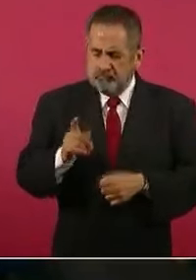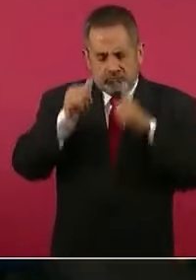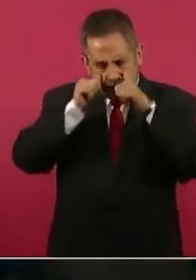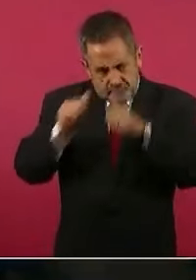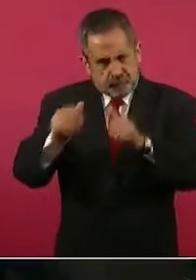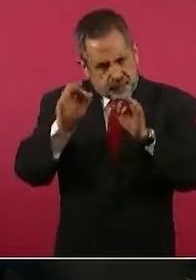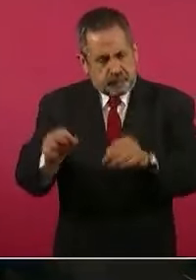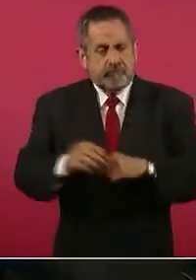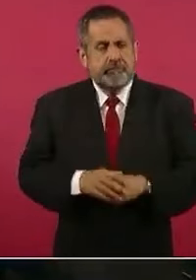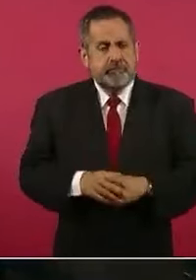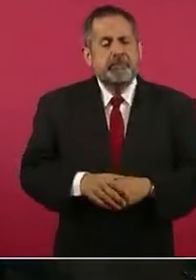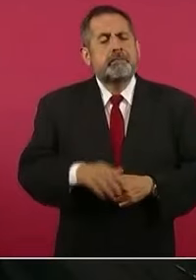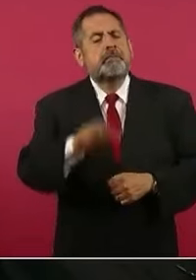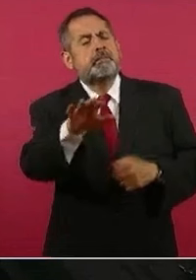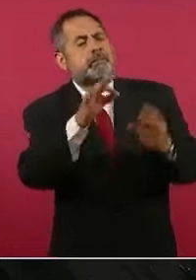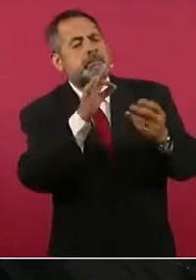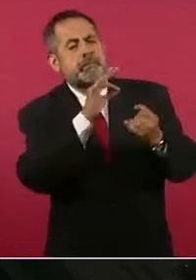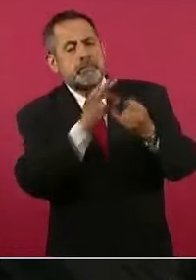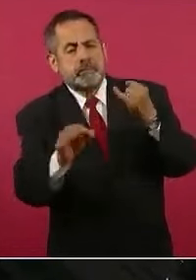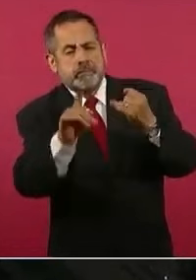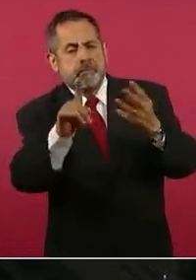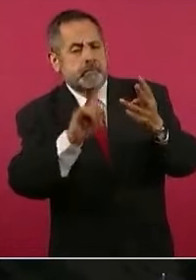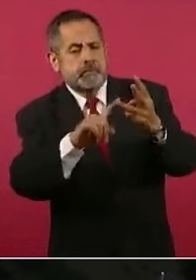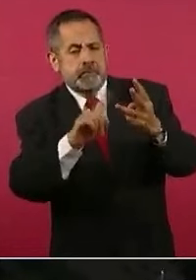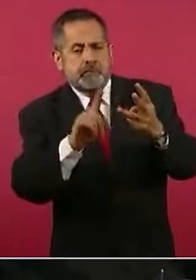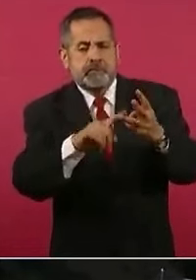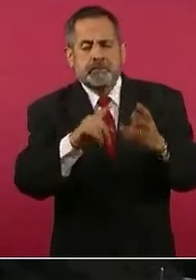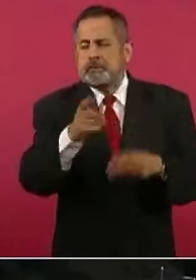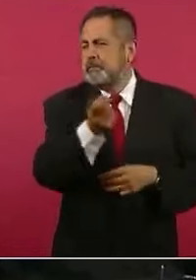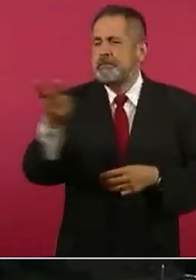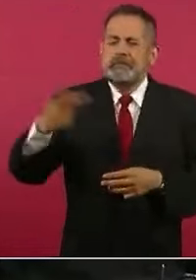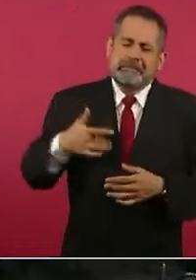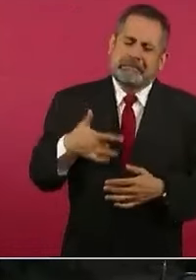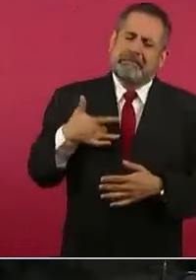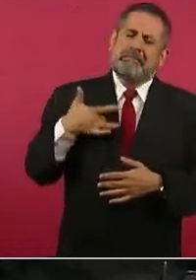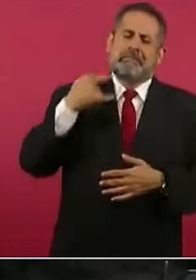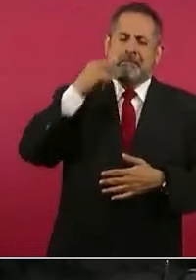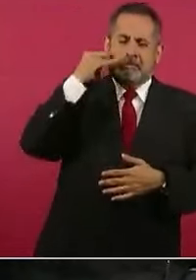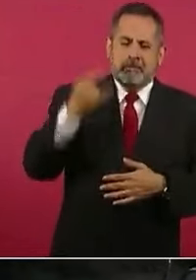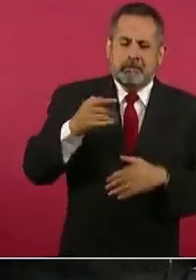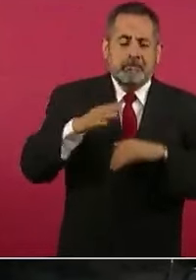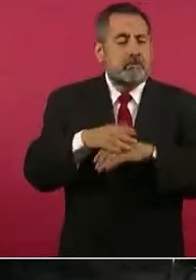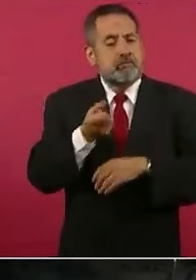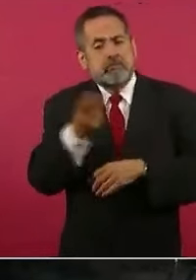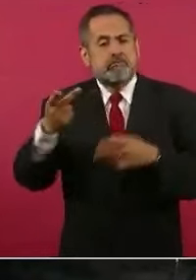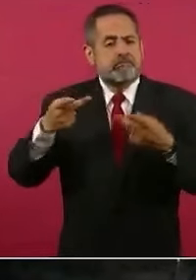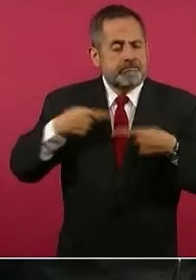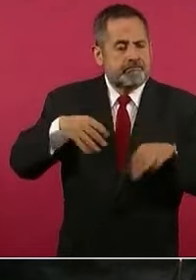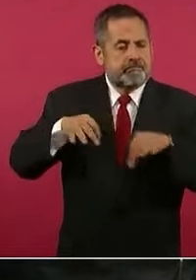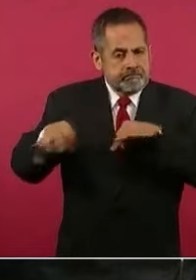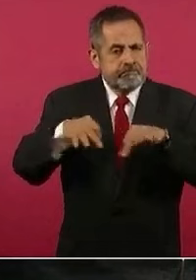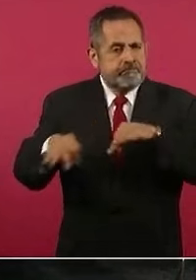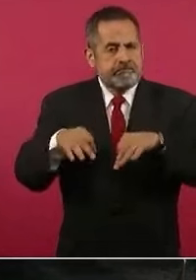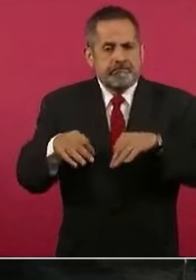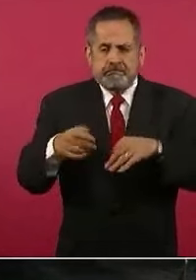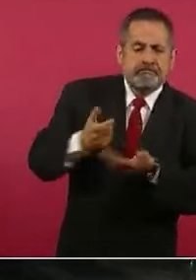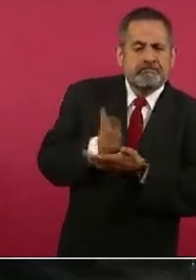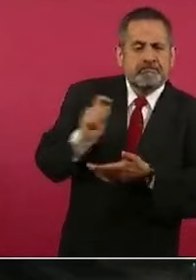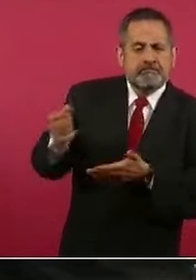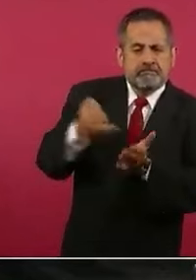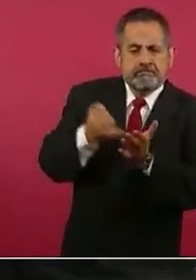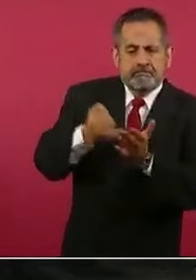finalmente, una queja muy sentida por parte de la gente que se dedica a trabajar por su cuenta y también paga